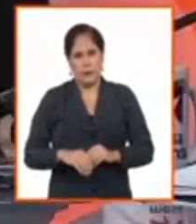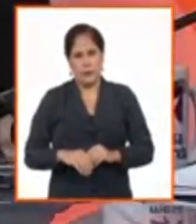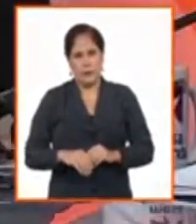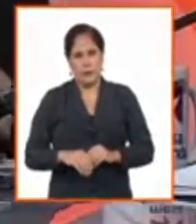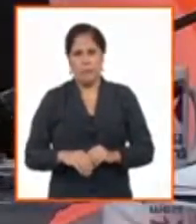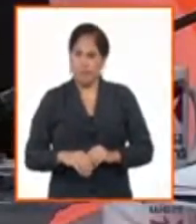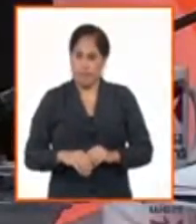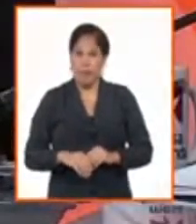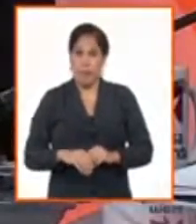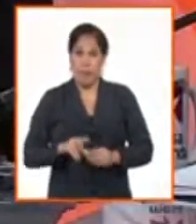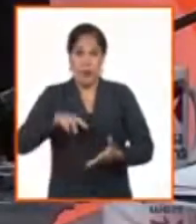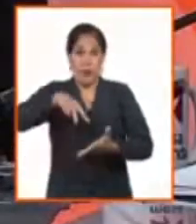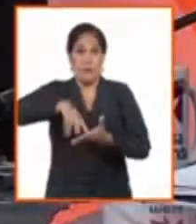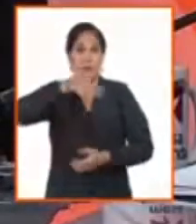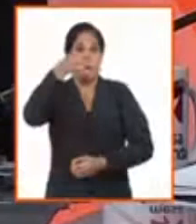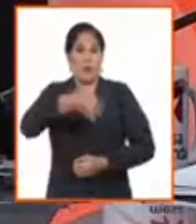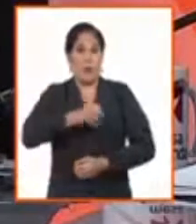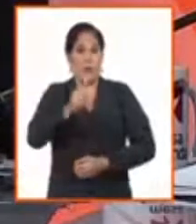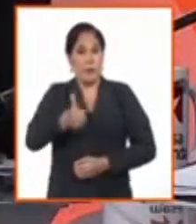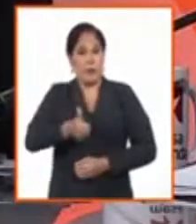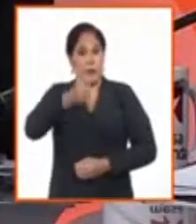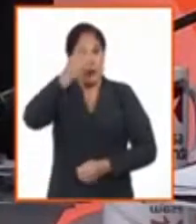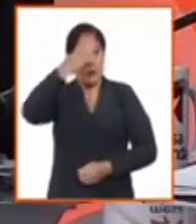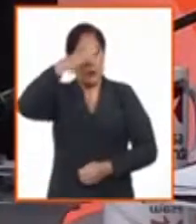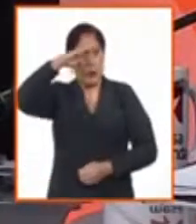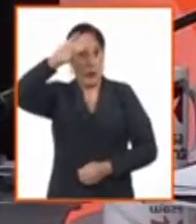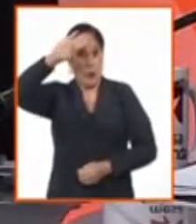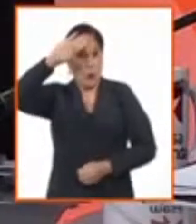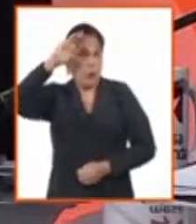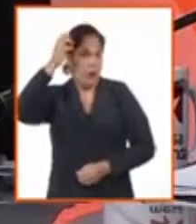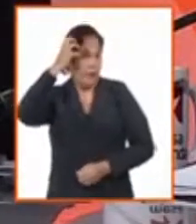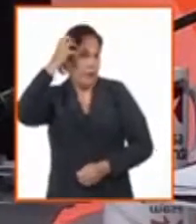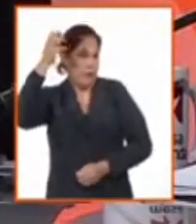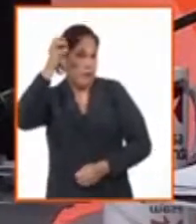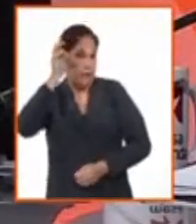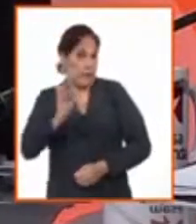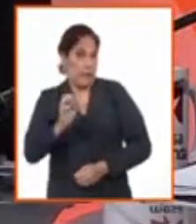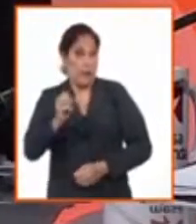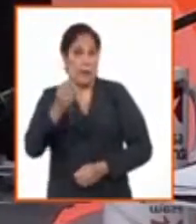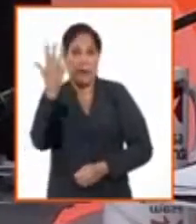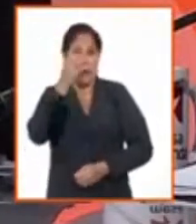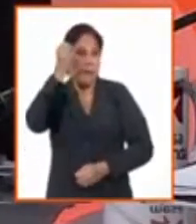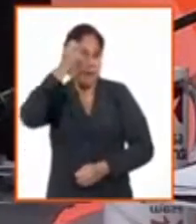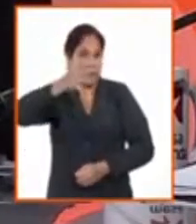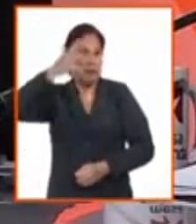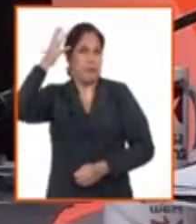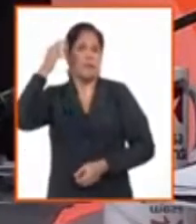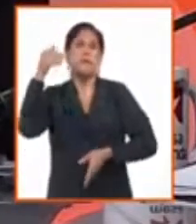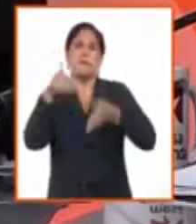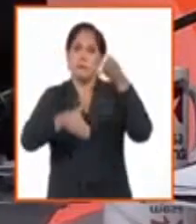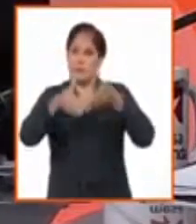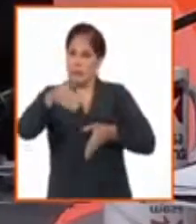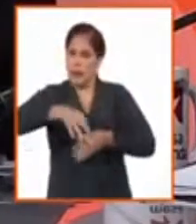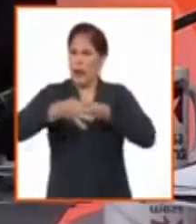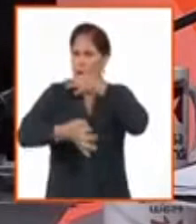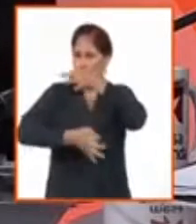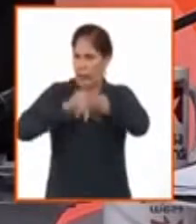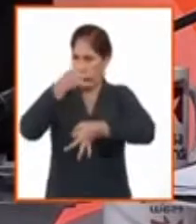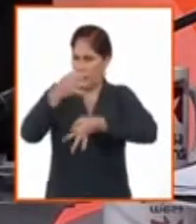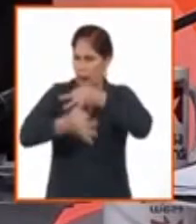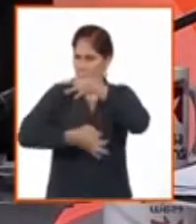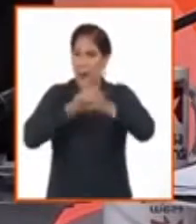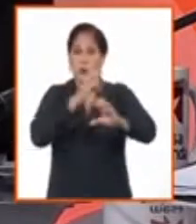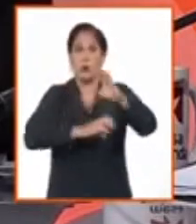bueno era la intervención del primer secretario del comité central del partido presidente de la república miguel díaz-canel bermúdez ante la